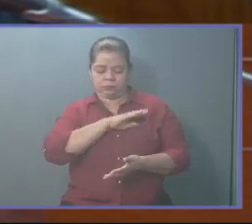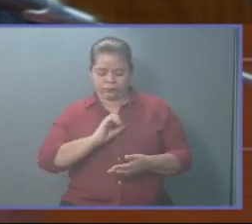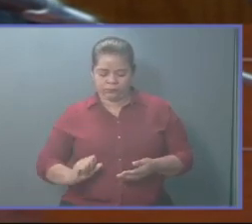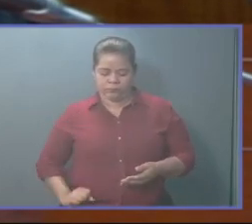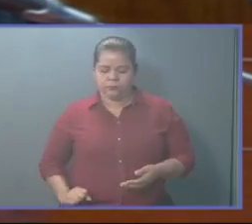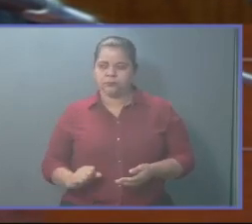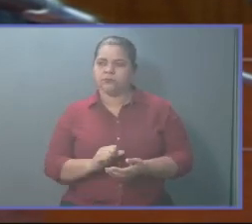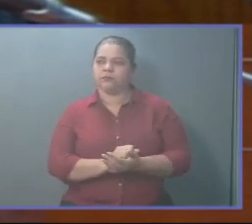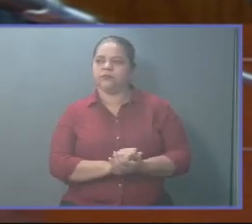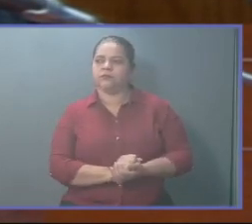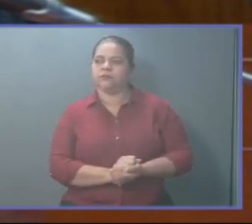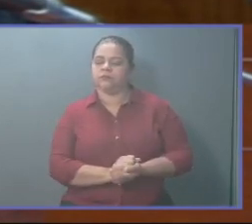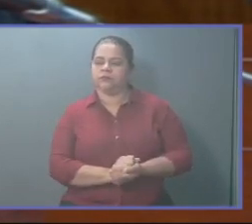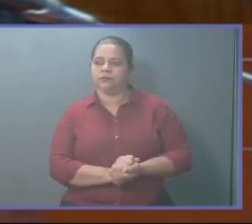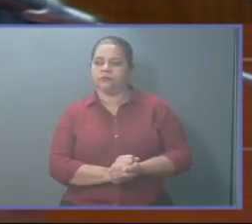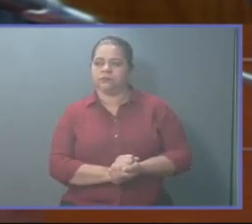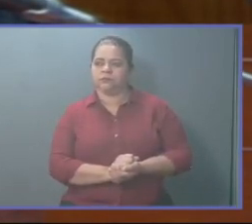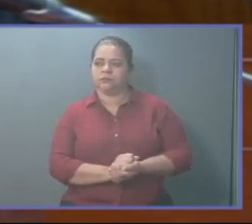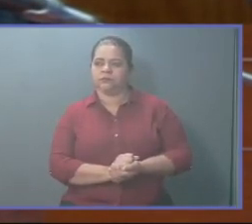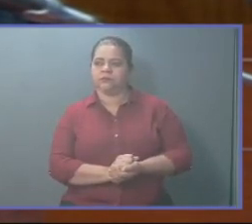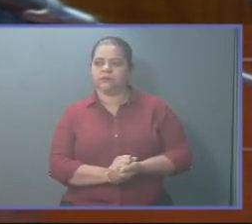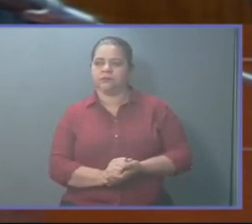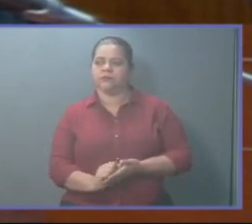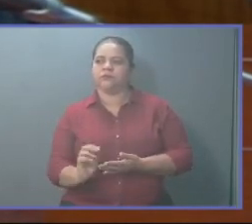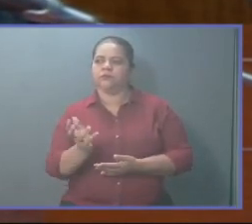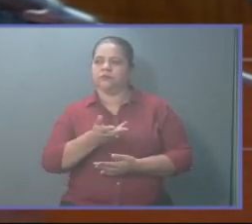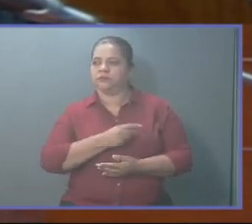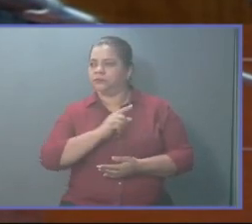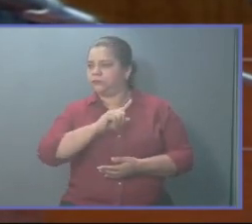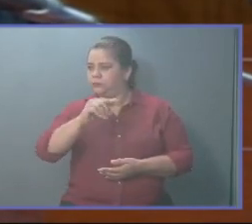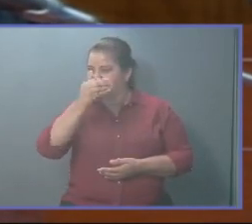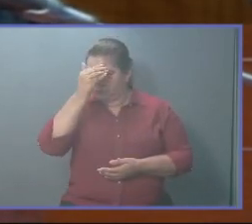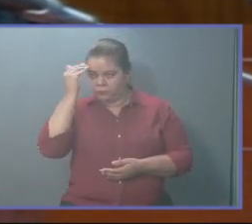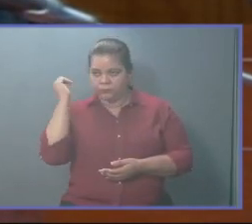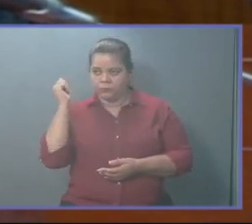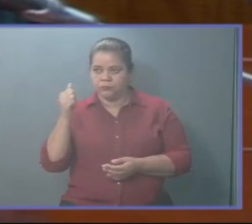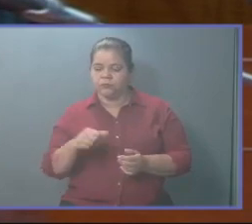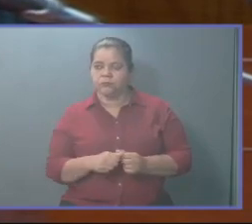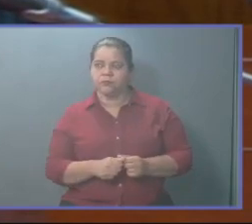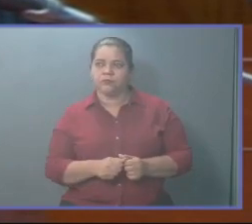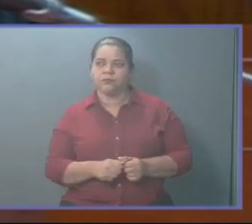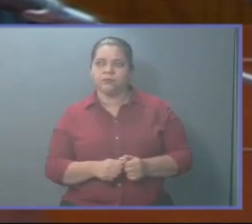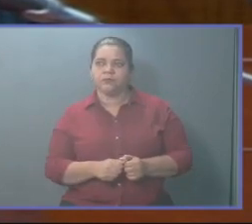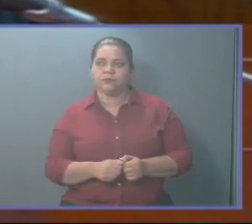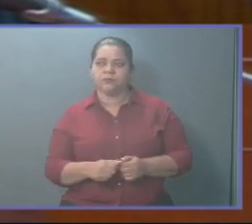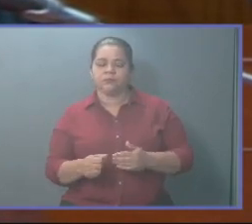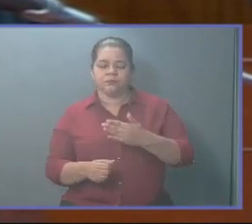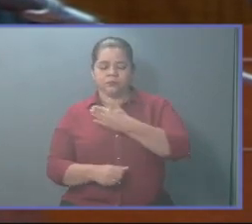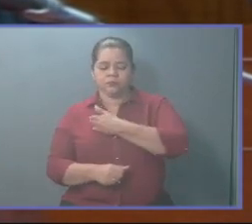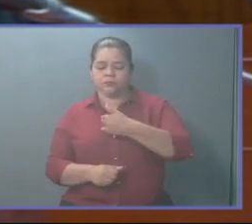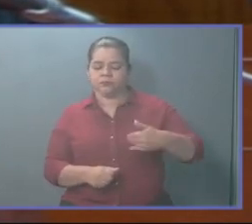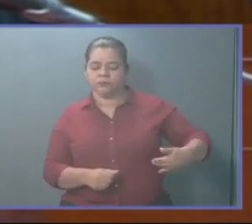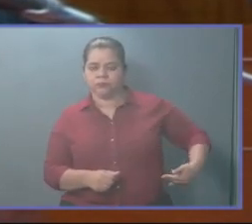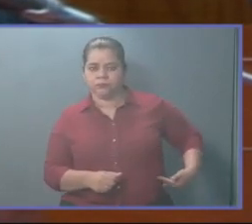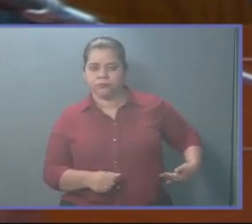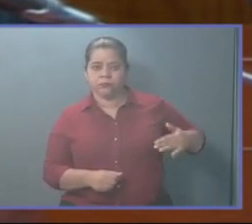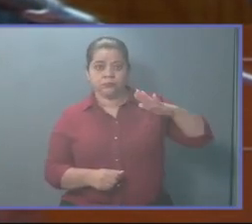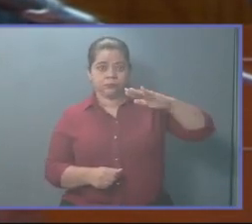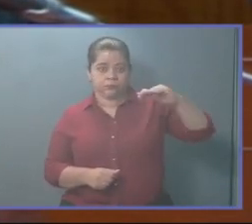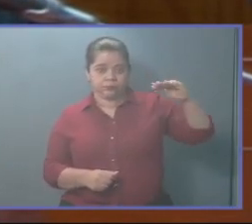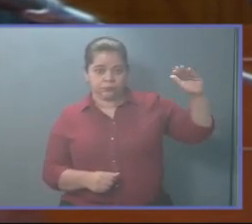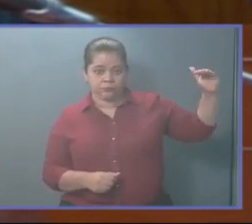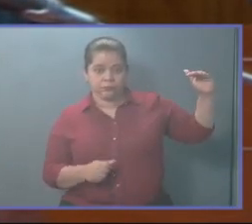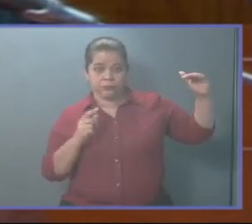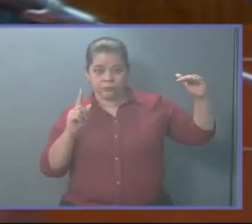salvadoreño. No hemos de olvidar que el presidente de la República se convierte en